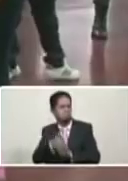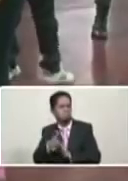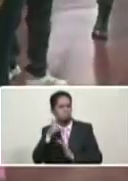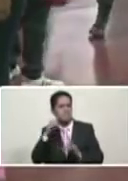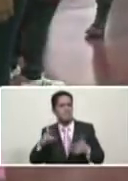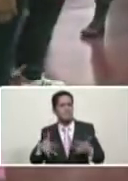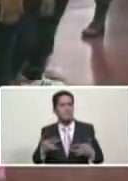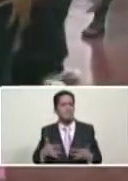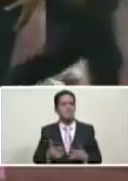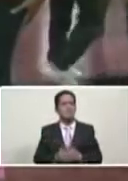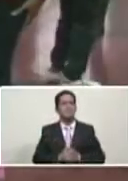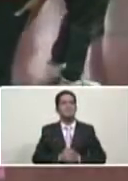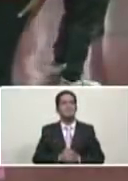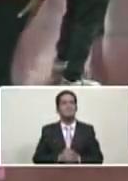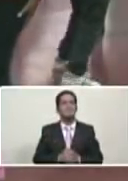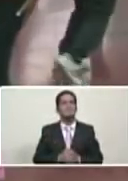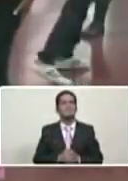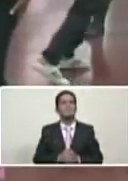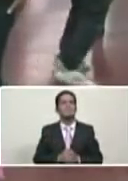actividad.